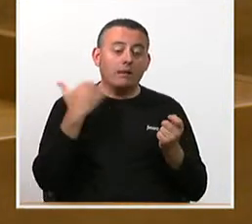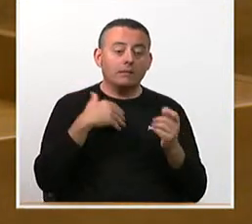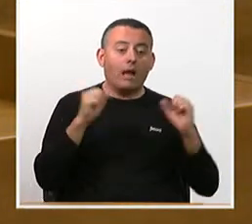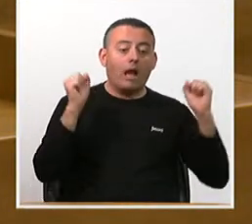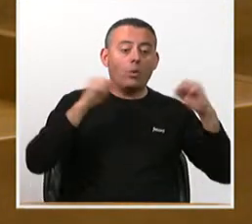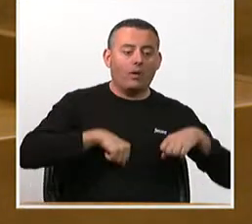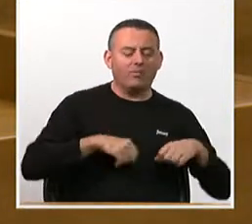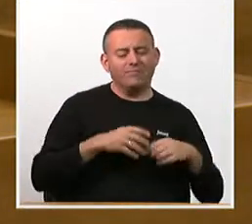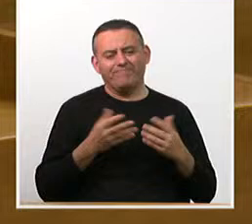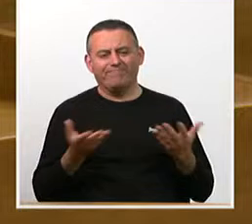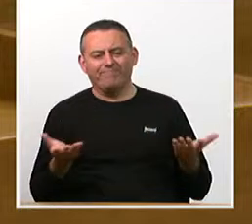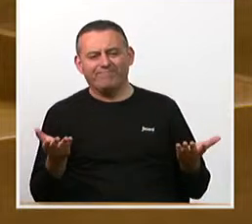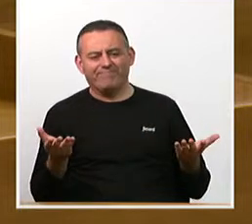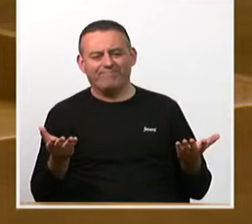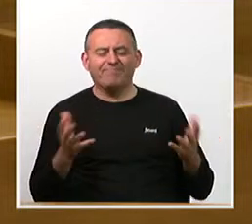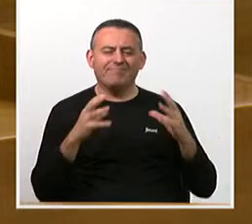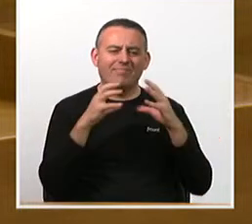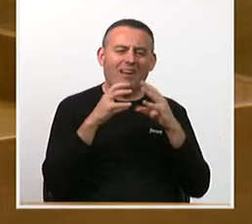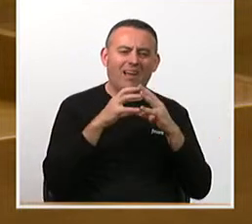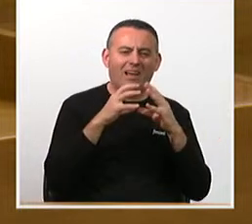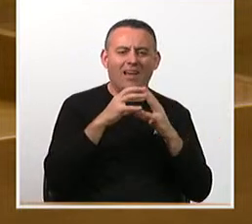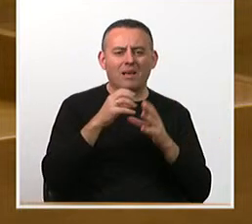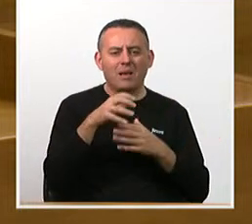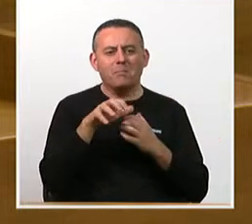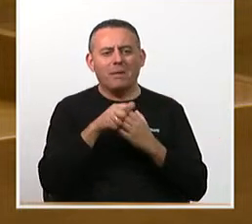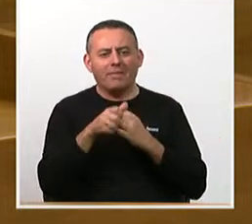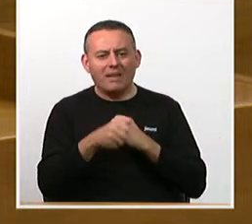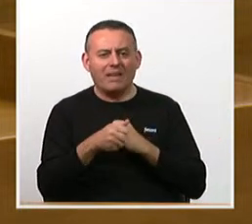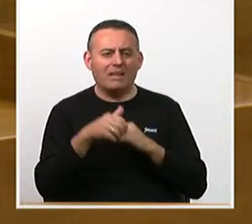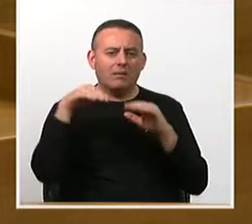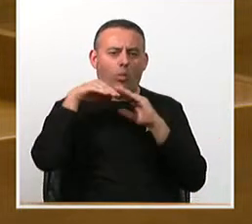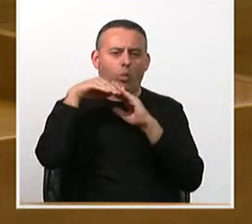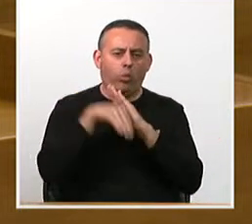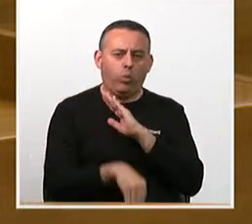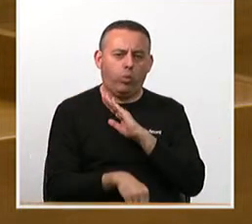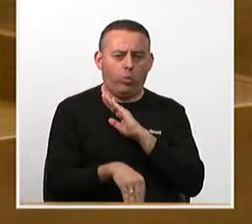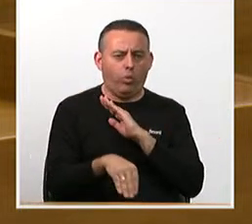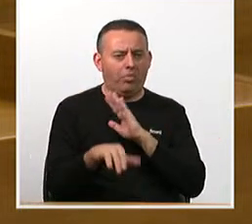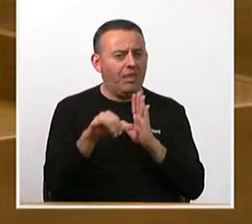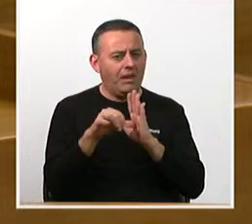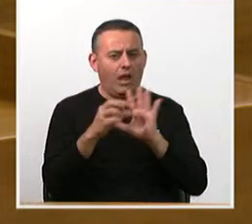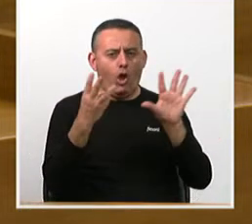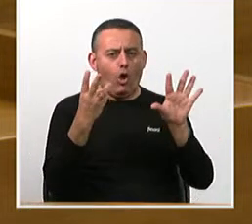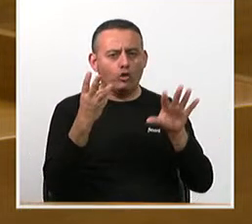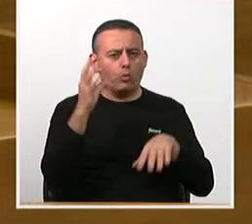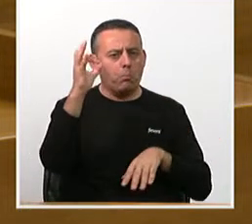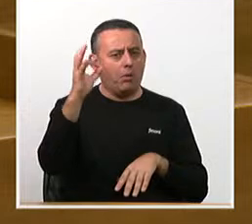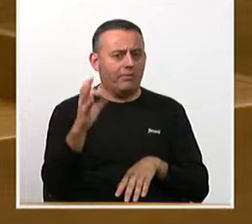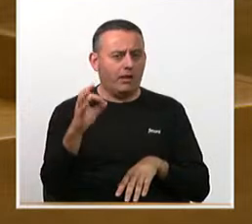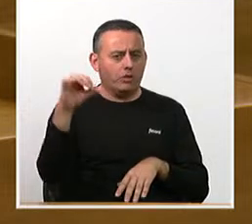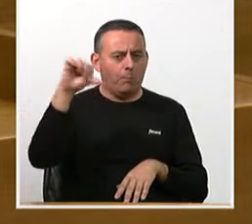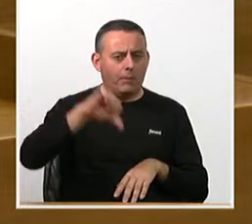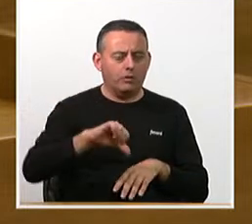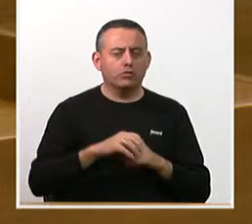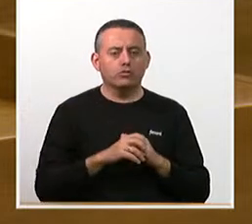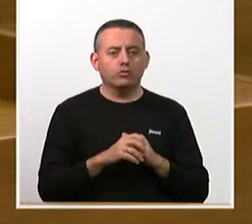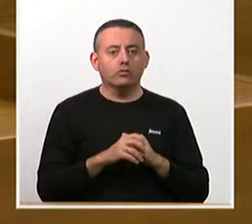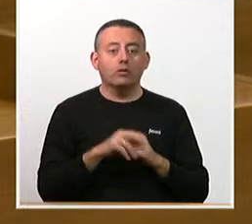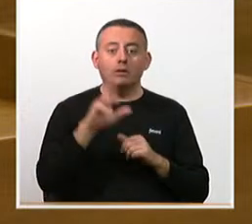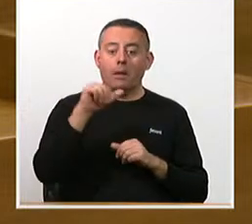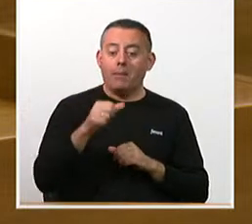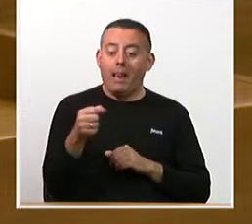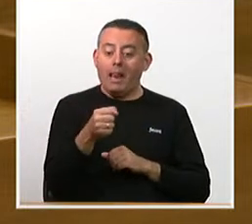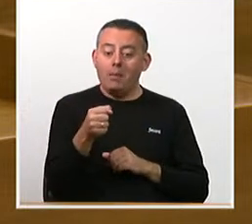naranja y la mandarina caía en la comunidad valenciana con valores en torno al 8% mientras que la producción del limón